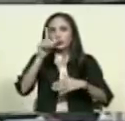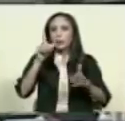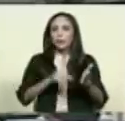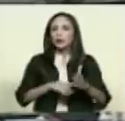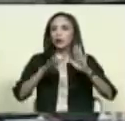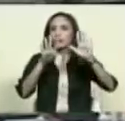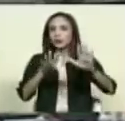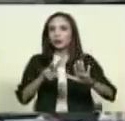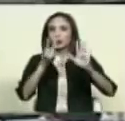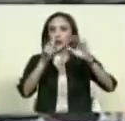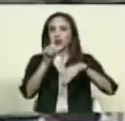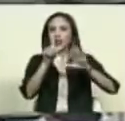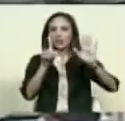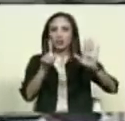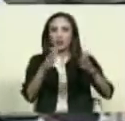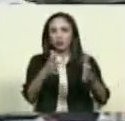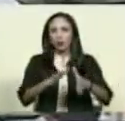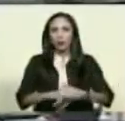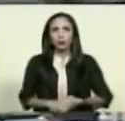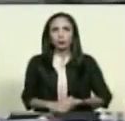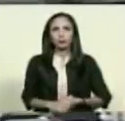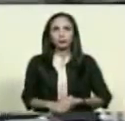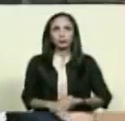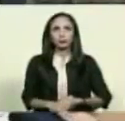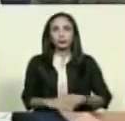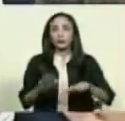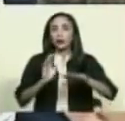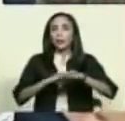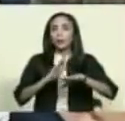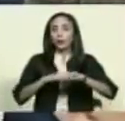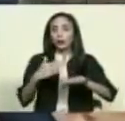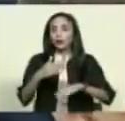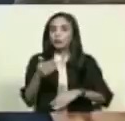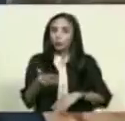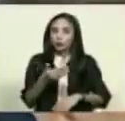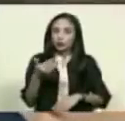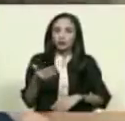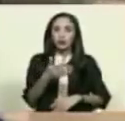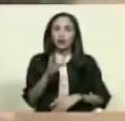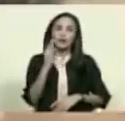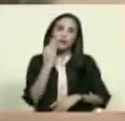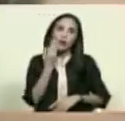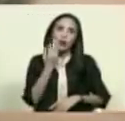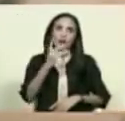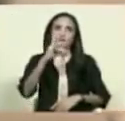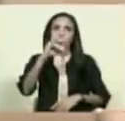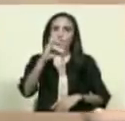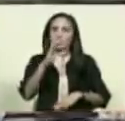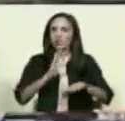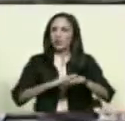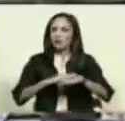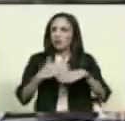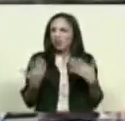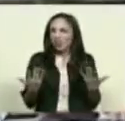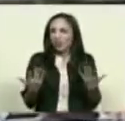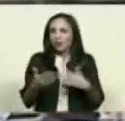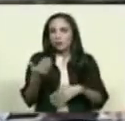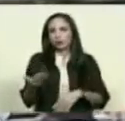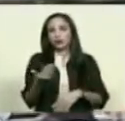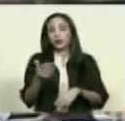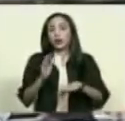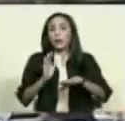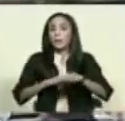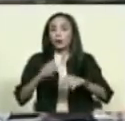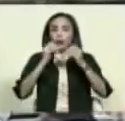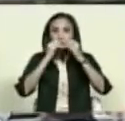aquí, la mayoría de ustedes. ¿Por qué hablo de las redes sociales? Porque es muy importante que todo esto se